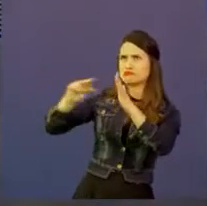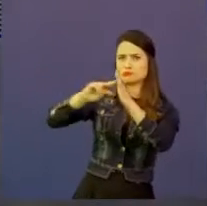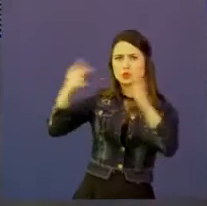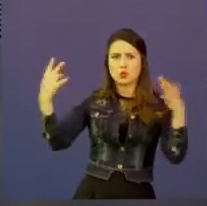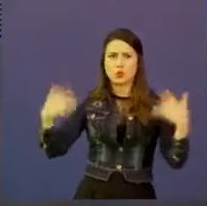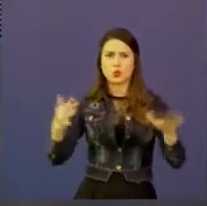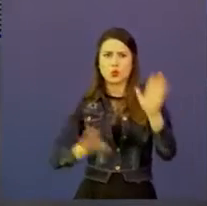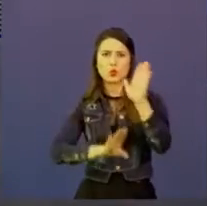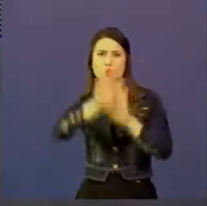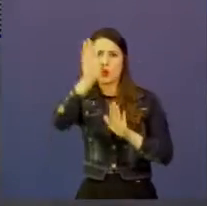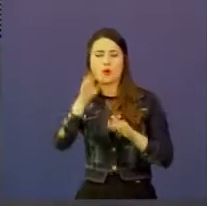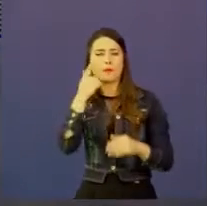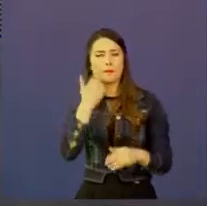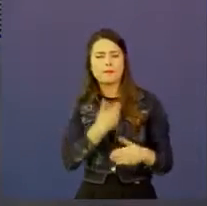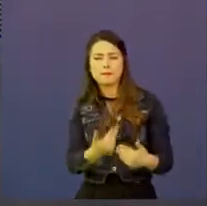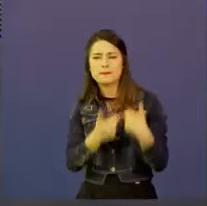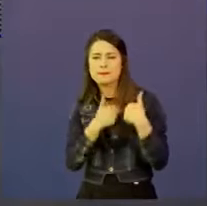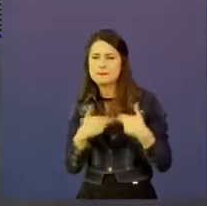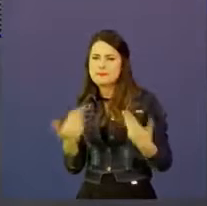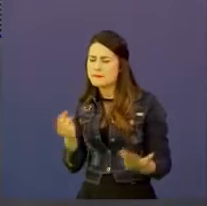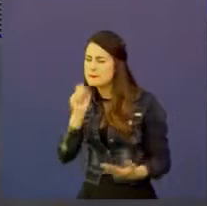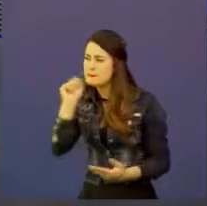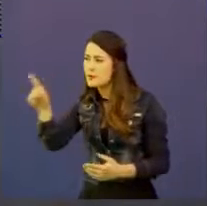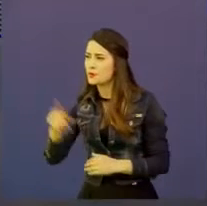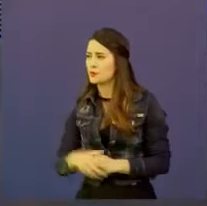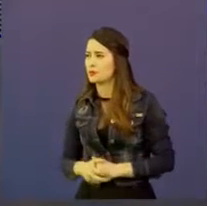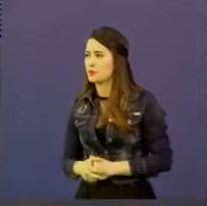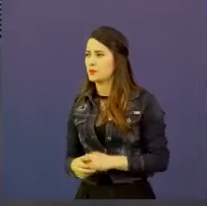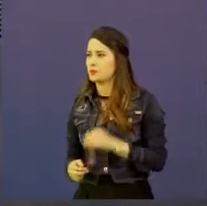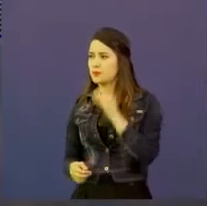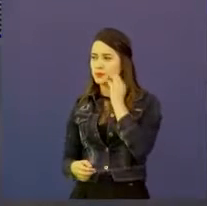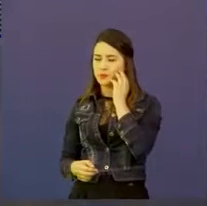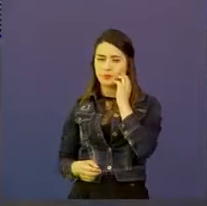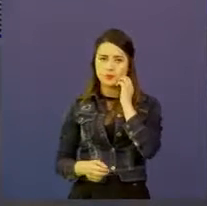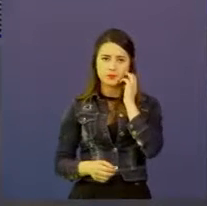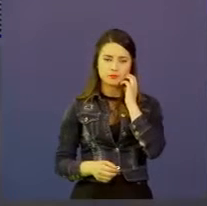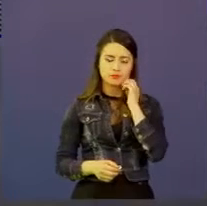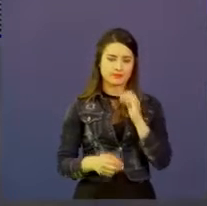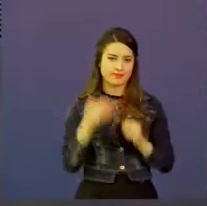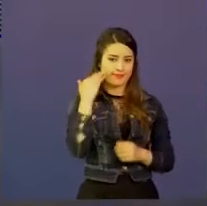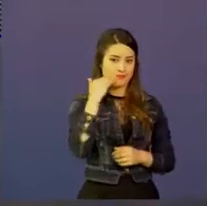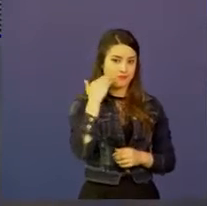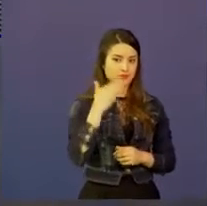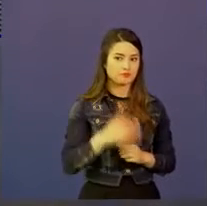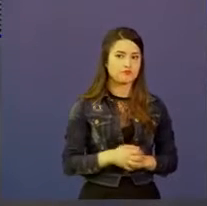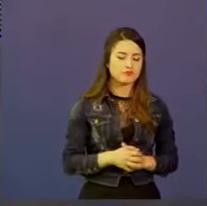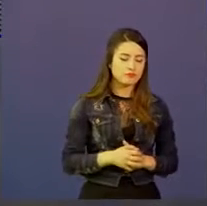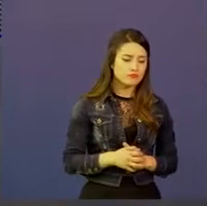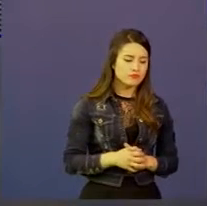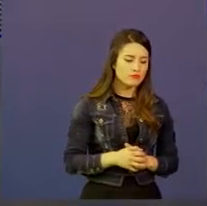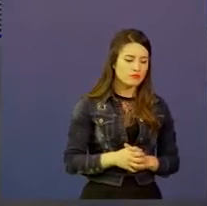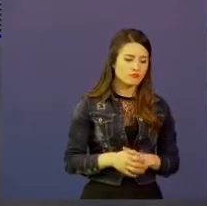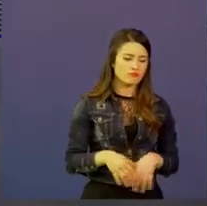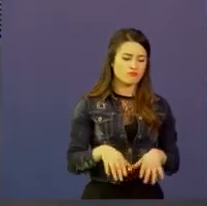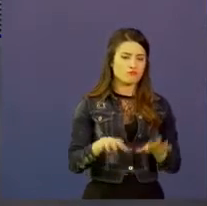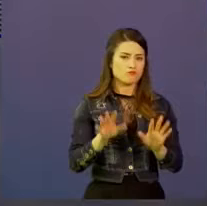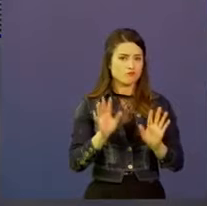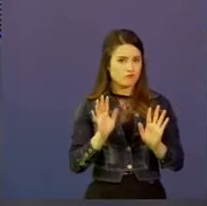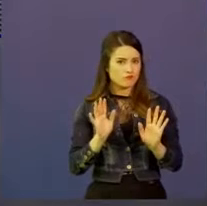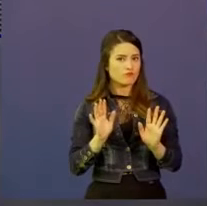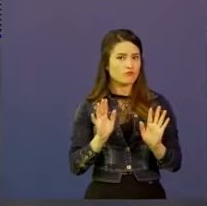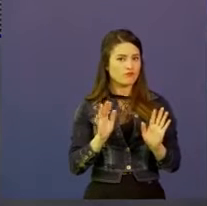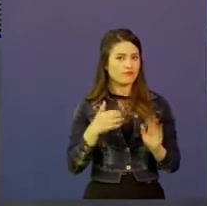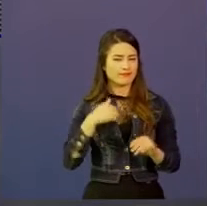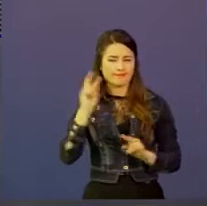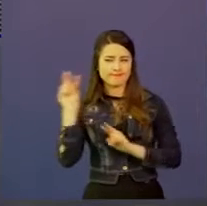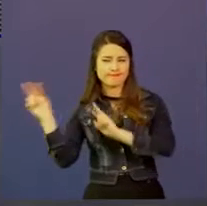¿Arranco yo? Sí, claro. Bueno. Pues mira, lamentablemente lo que hemos encontrado es que los padres